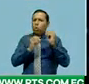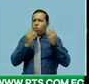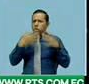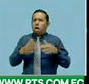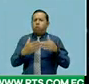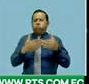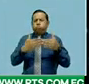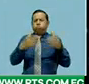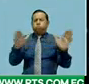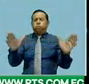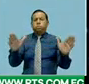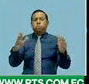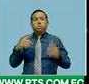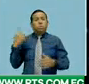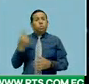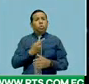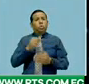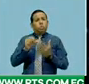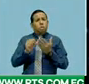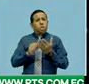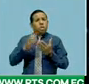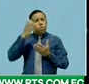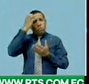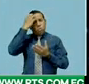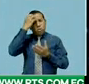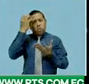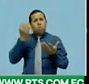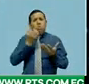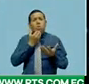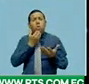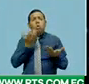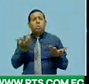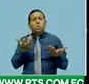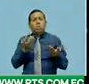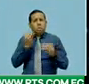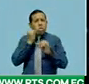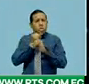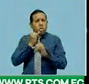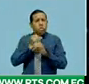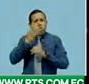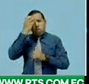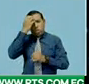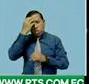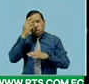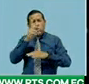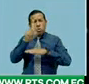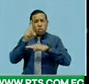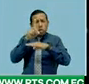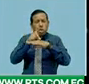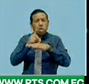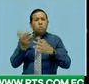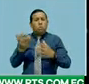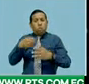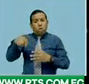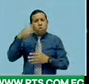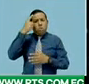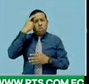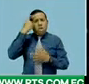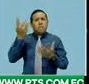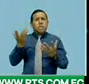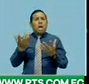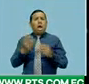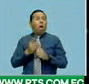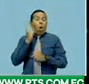ningún momento, como Ministerio de Educación, ni las instituciones educativas, ni los directivos, ni los docentes, nadie está creando